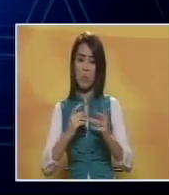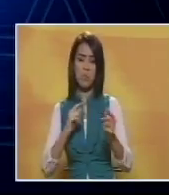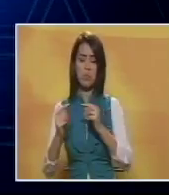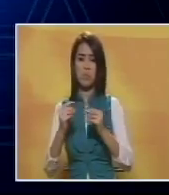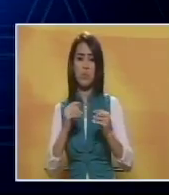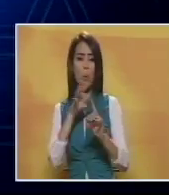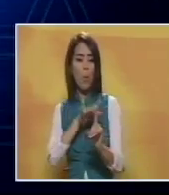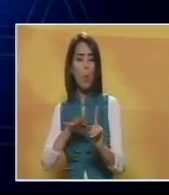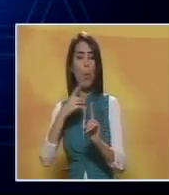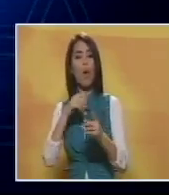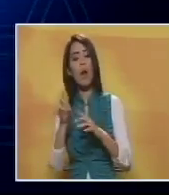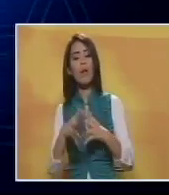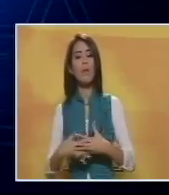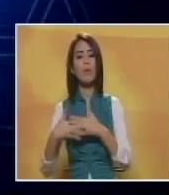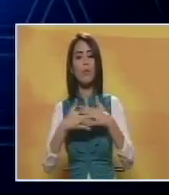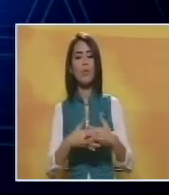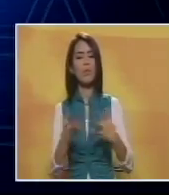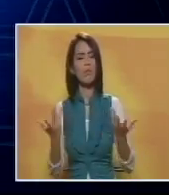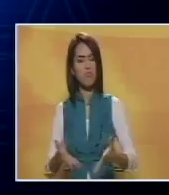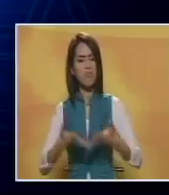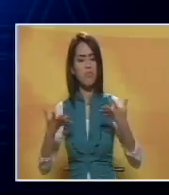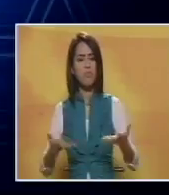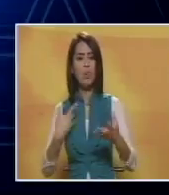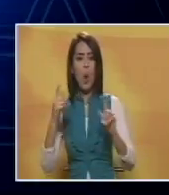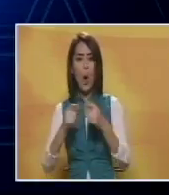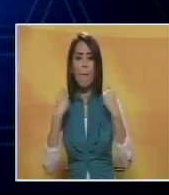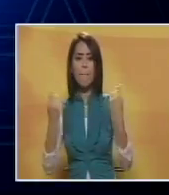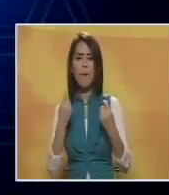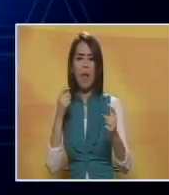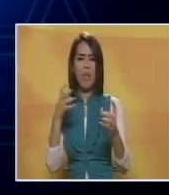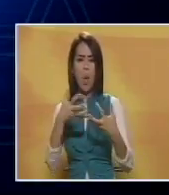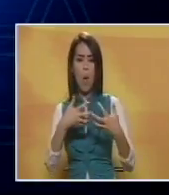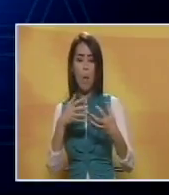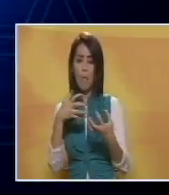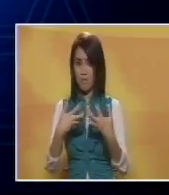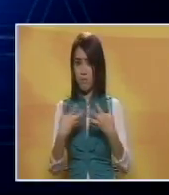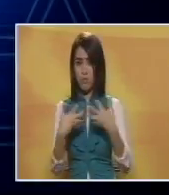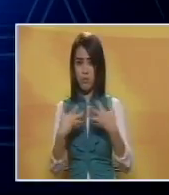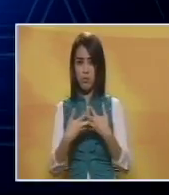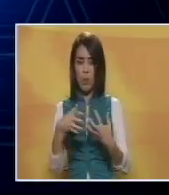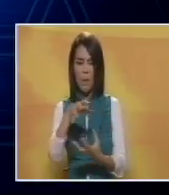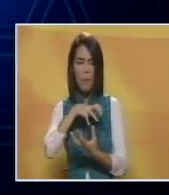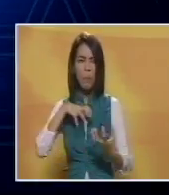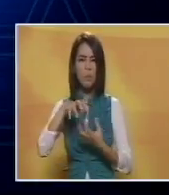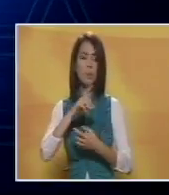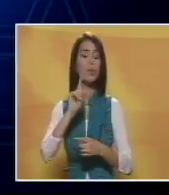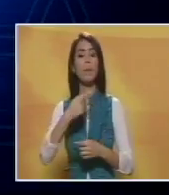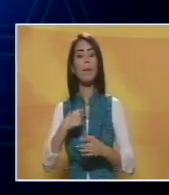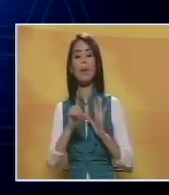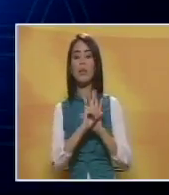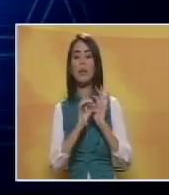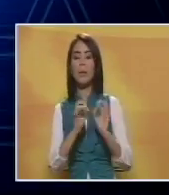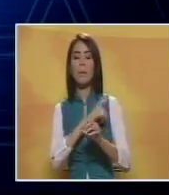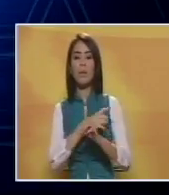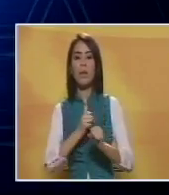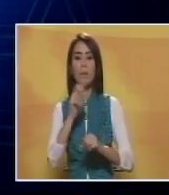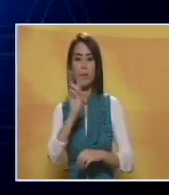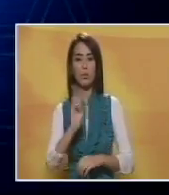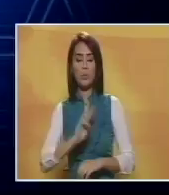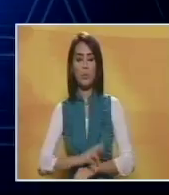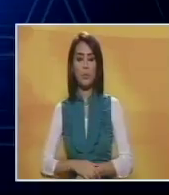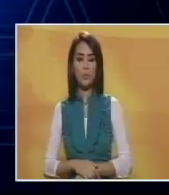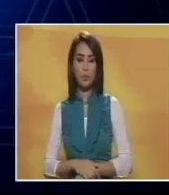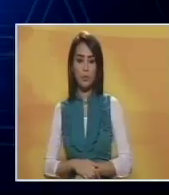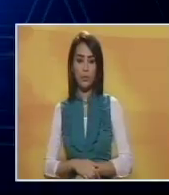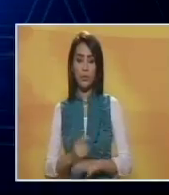parte de Estados Unidos con el objetivo de promover una campaña de agresión y deslegitimación de los poderes venezolanos para